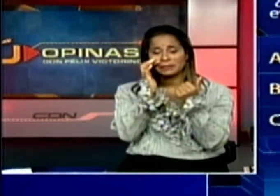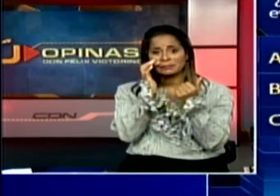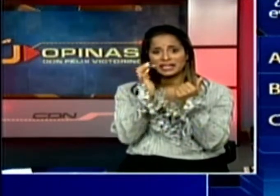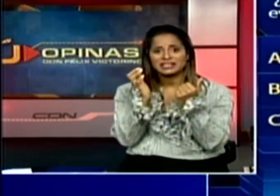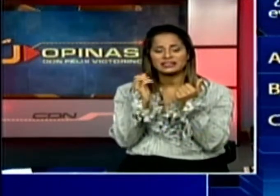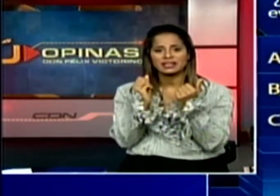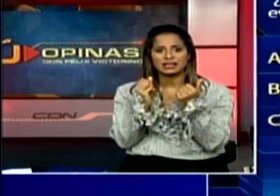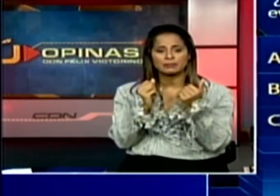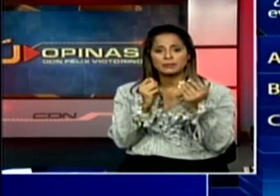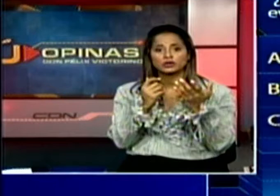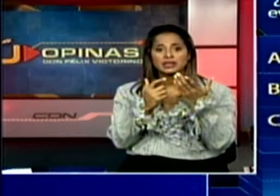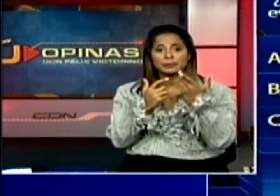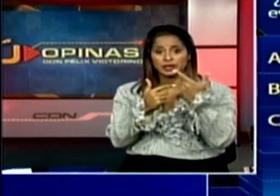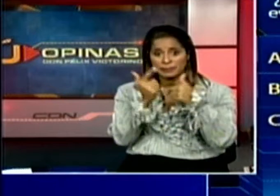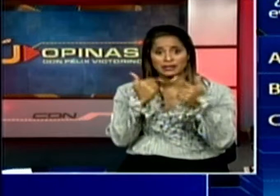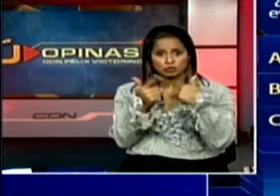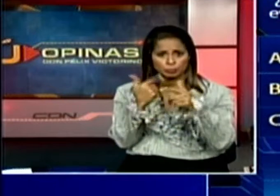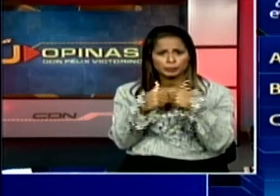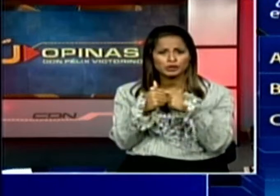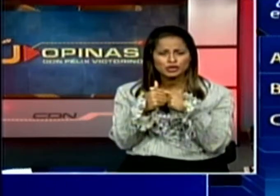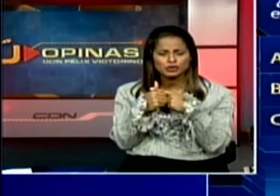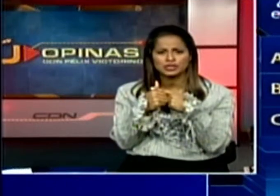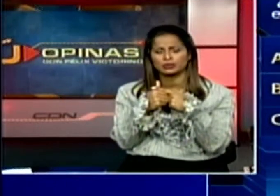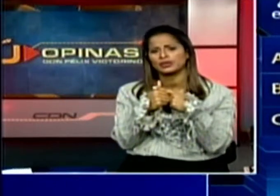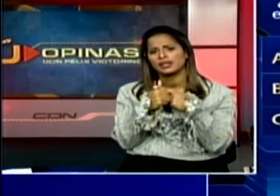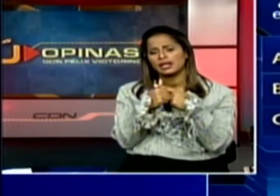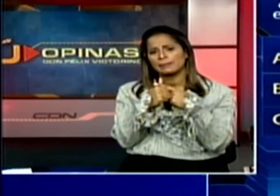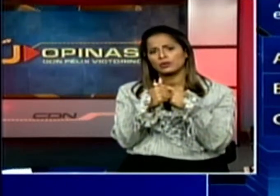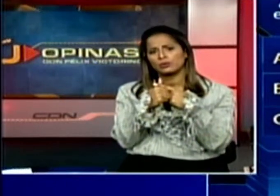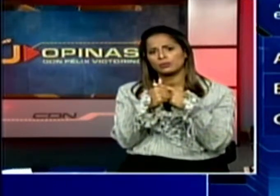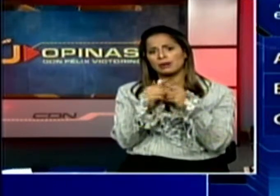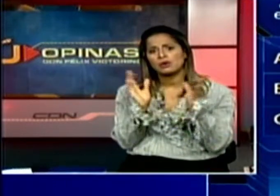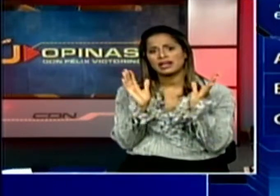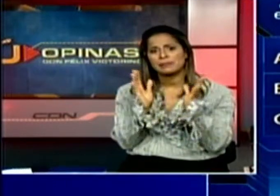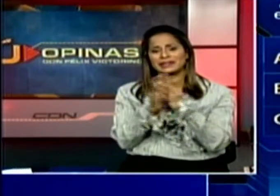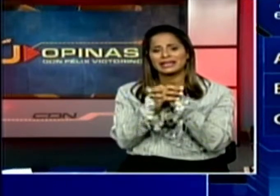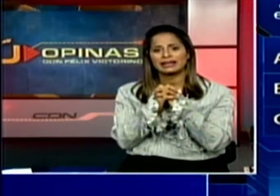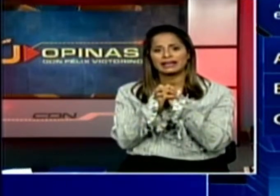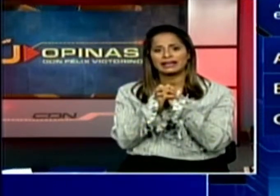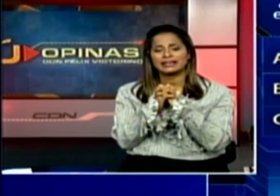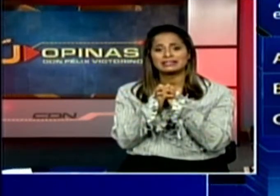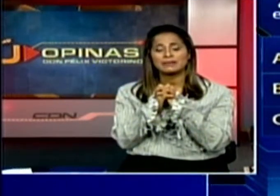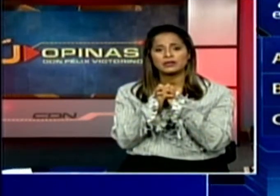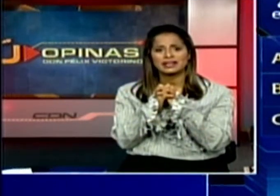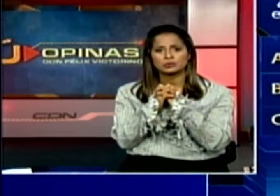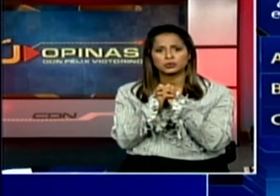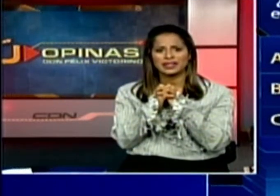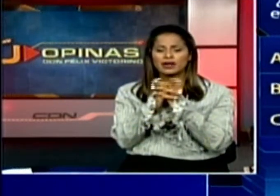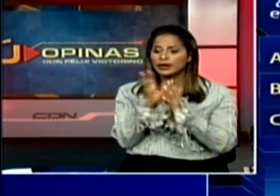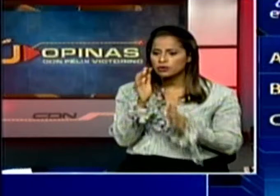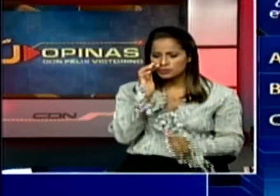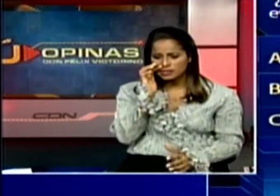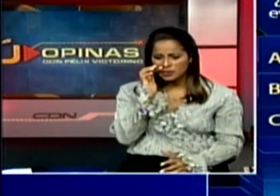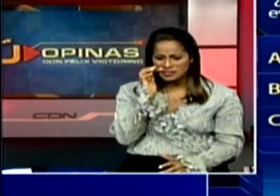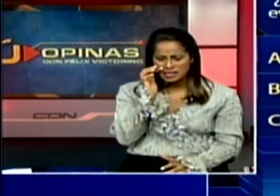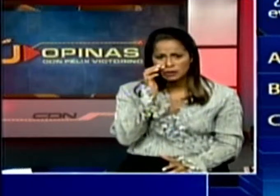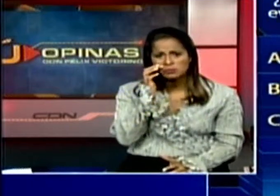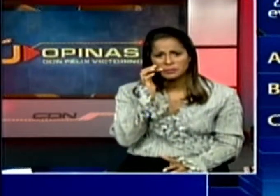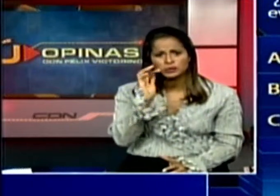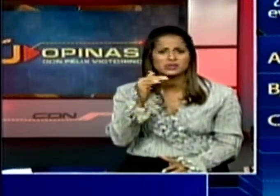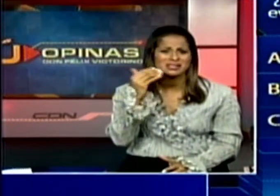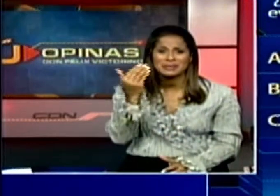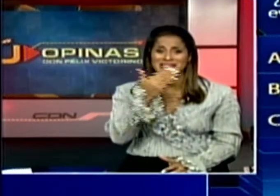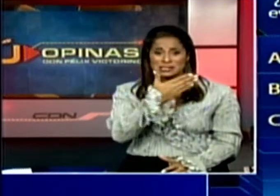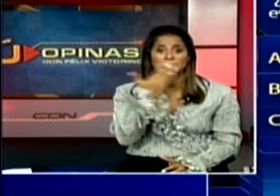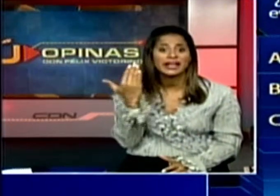humedad permanente y al mismo tiempo respirando su propio dióxido. Pero vamos a respetar el llamado de las autoridades. Lo que yo considero que si en algún